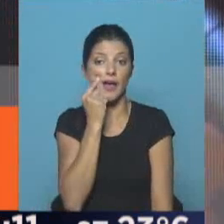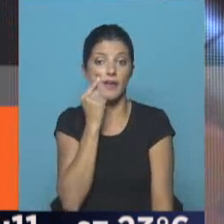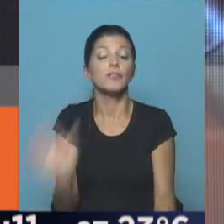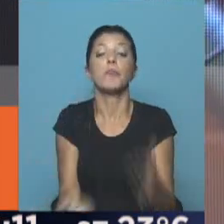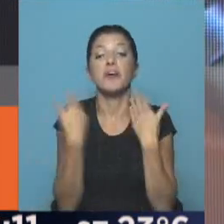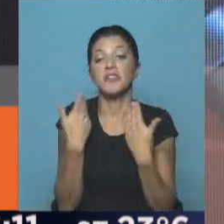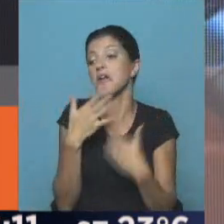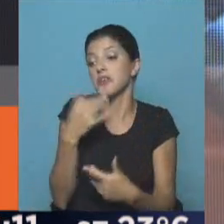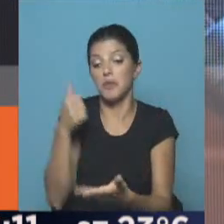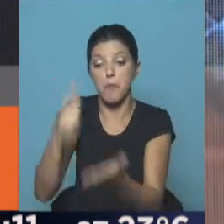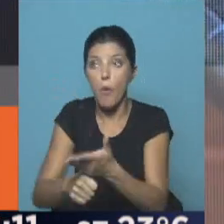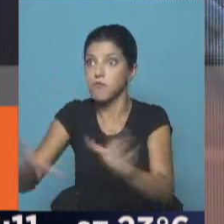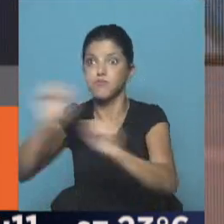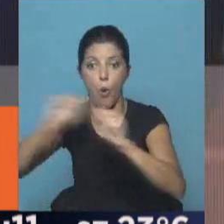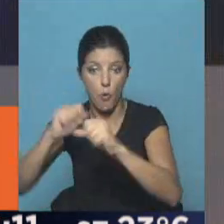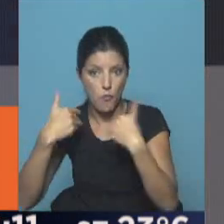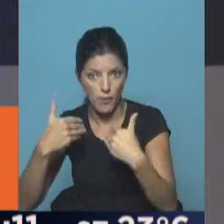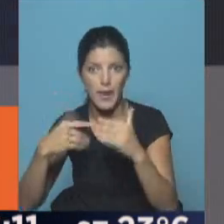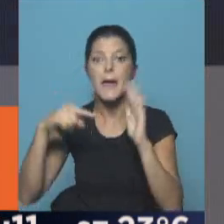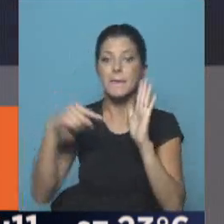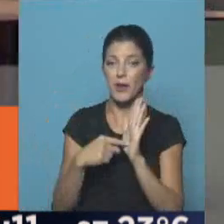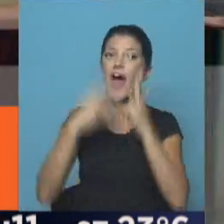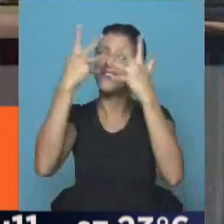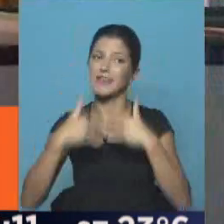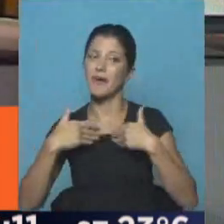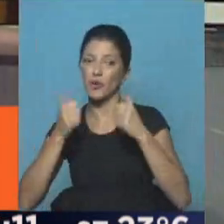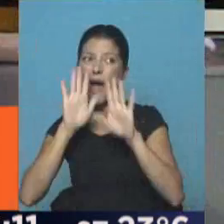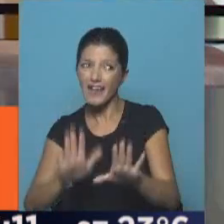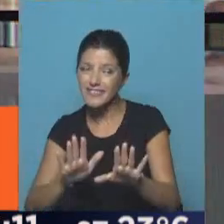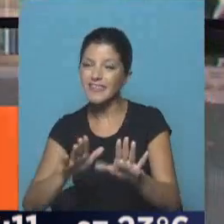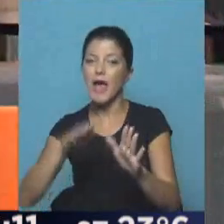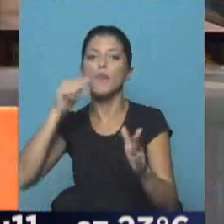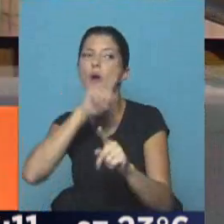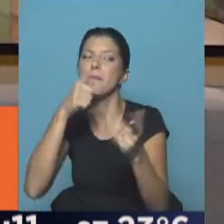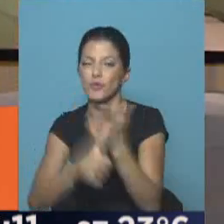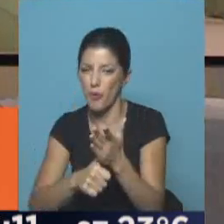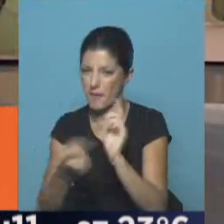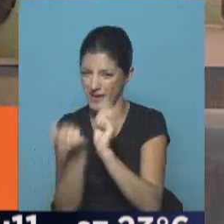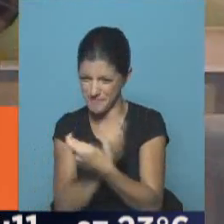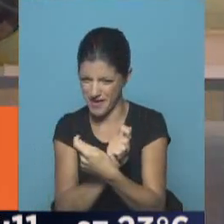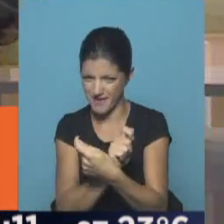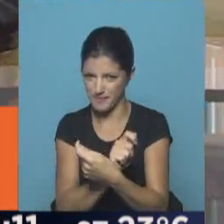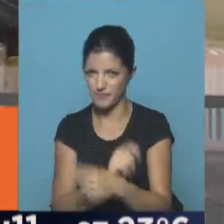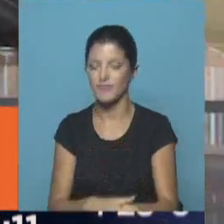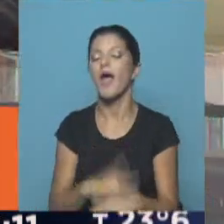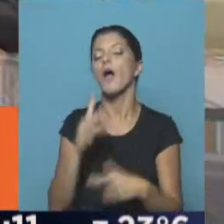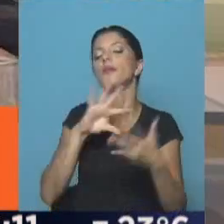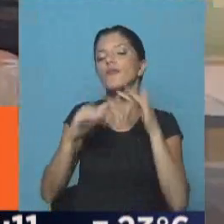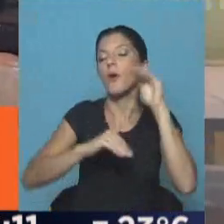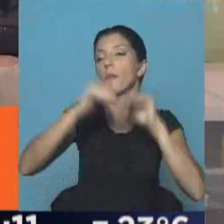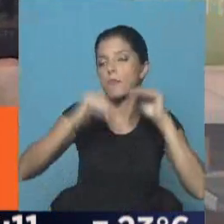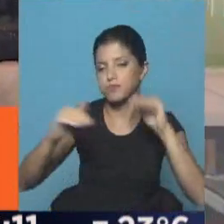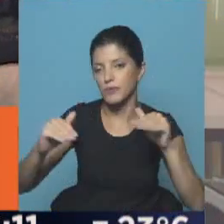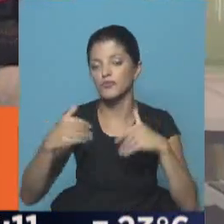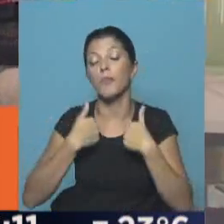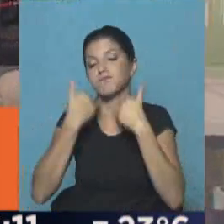un país. Ahora lo que no puede es cambiar el seguro de salud apretando un botón. No, Entonces, me parece que hay un intento de compensación estratégico, llamémoslo así. Sí. Uno nunca lo